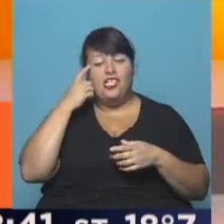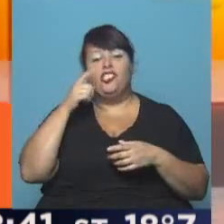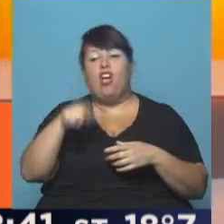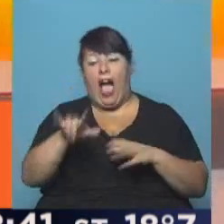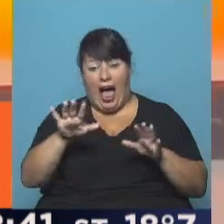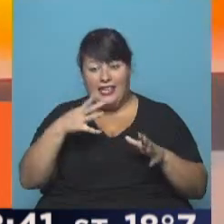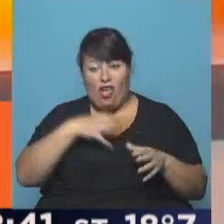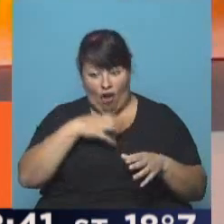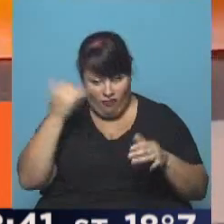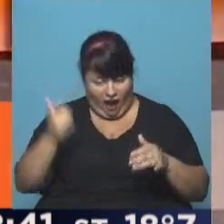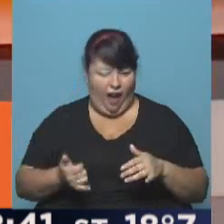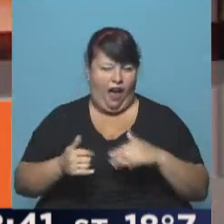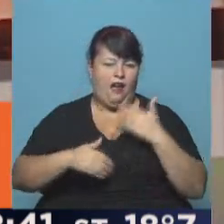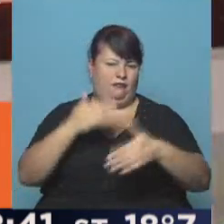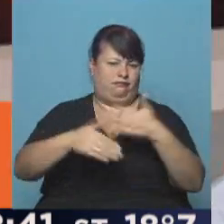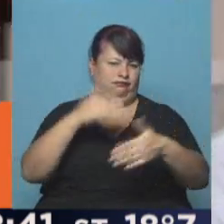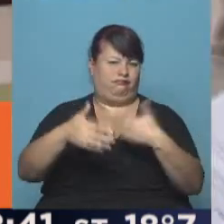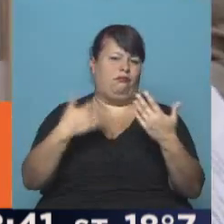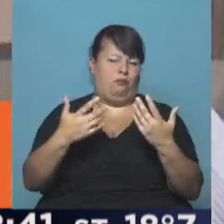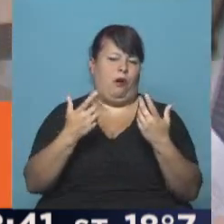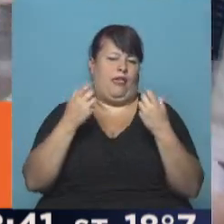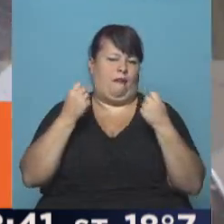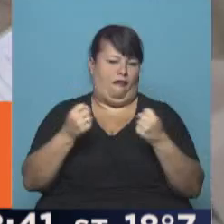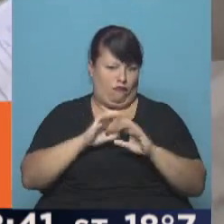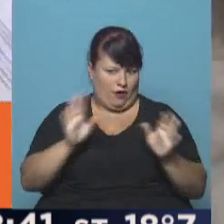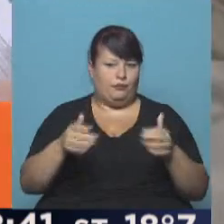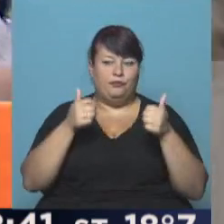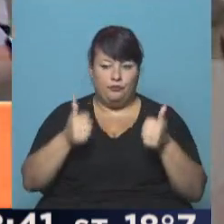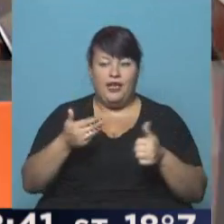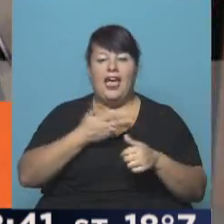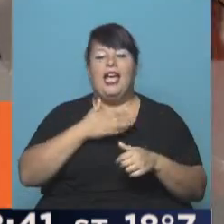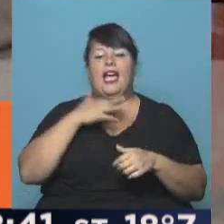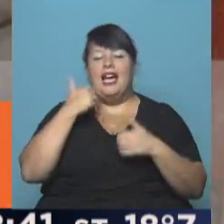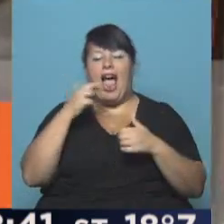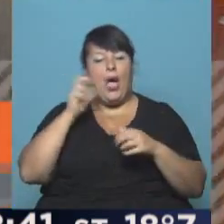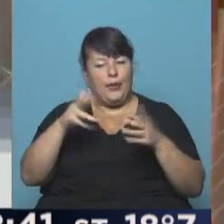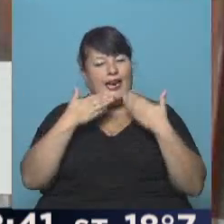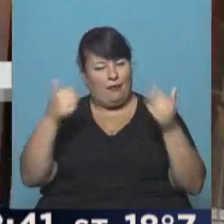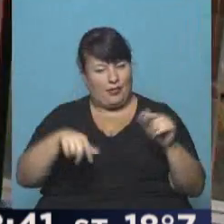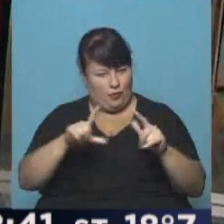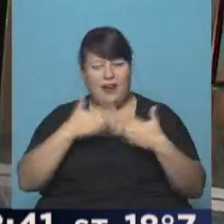esta muestra de confianza va a ir creciendo y se va solidificando muy bien jado y florencio gracias pero esto de la televisión gracias a ustedes